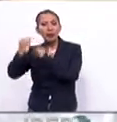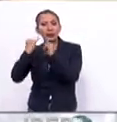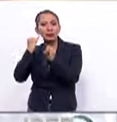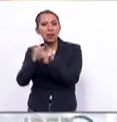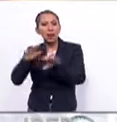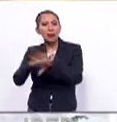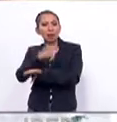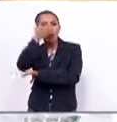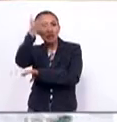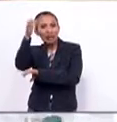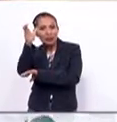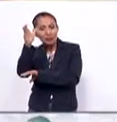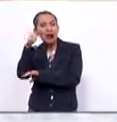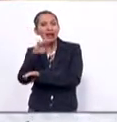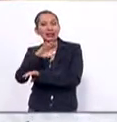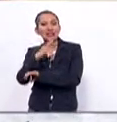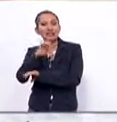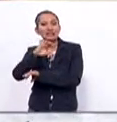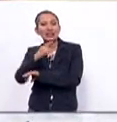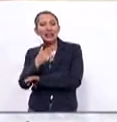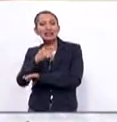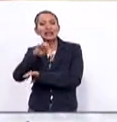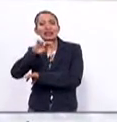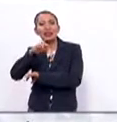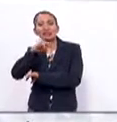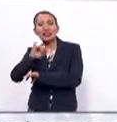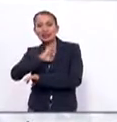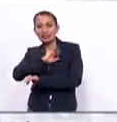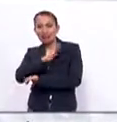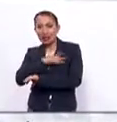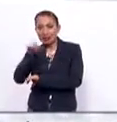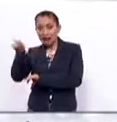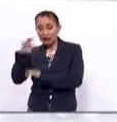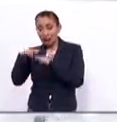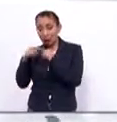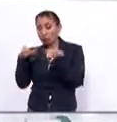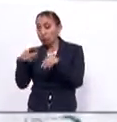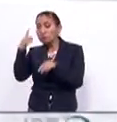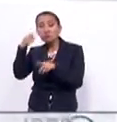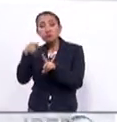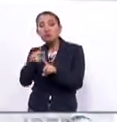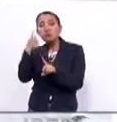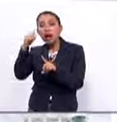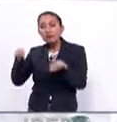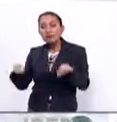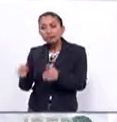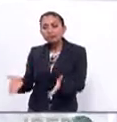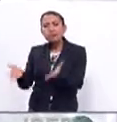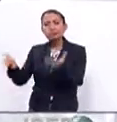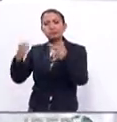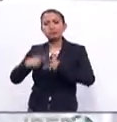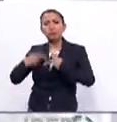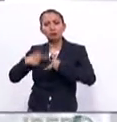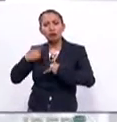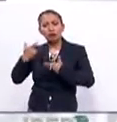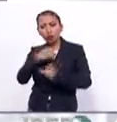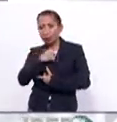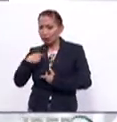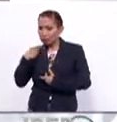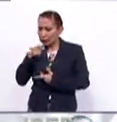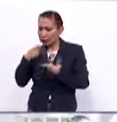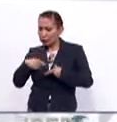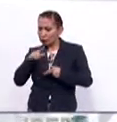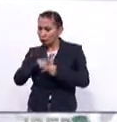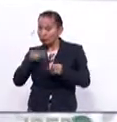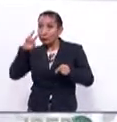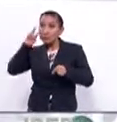Internacional de Cambio Climático Change the Change que se realiza en España. Esta reunión tiene el objetivo de movilizar a la ciudadanía hacia el compromiso personal